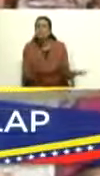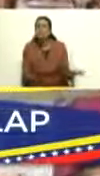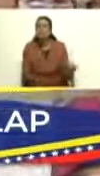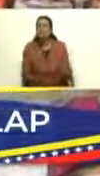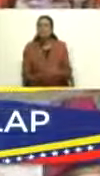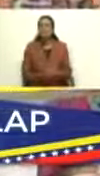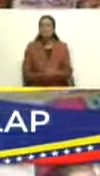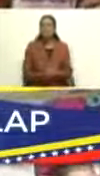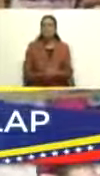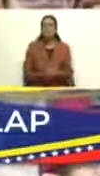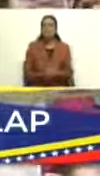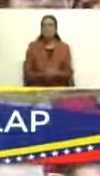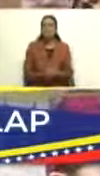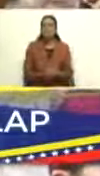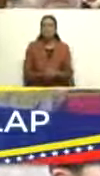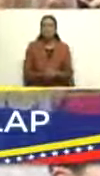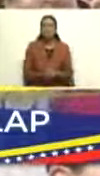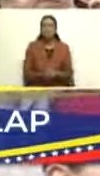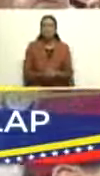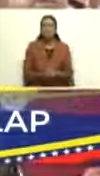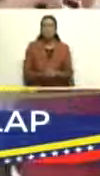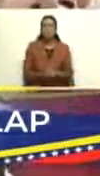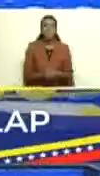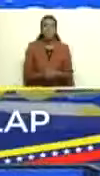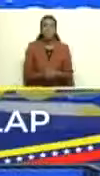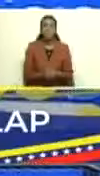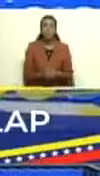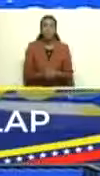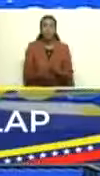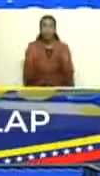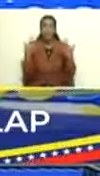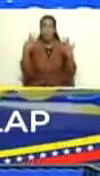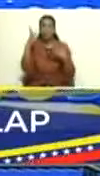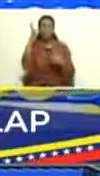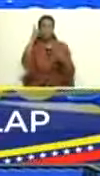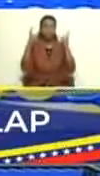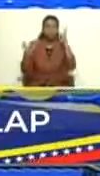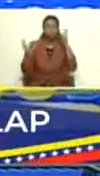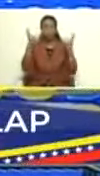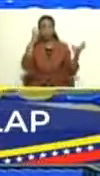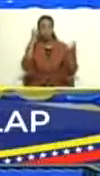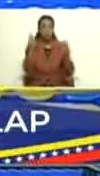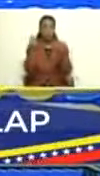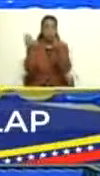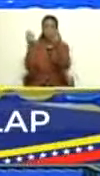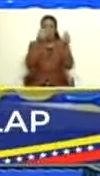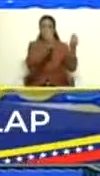Ajá, aquí el alboroto mayor.